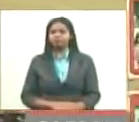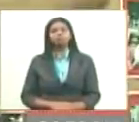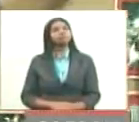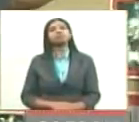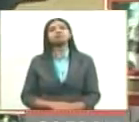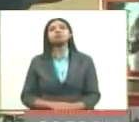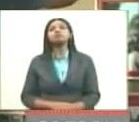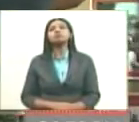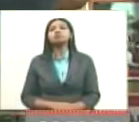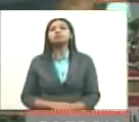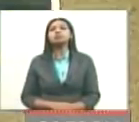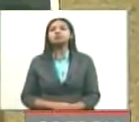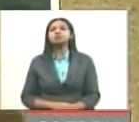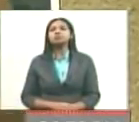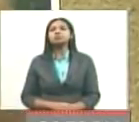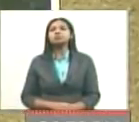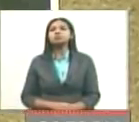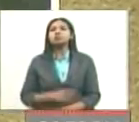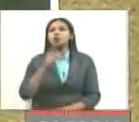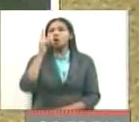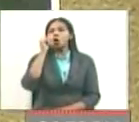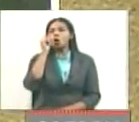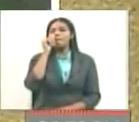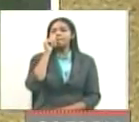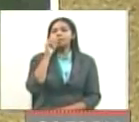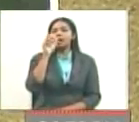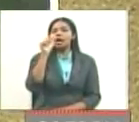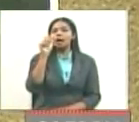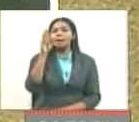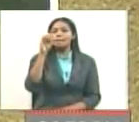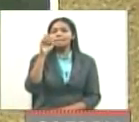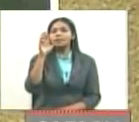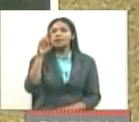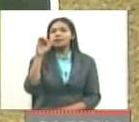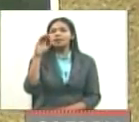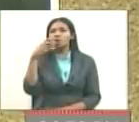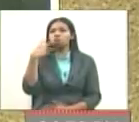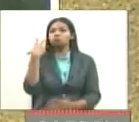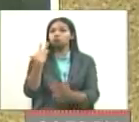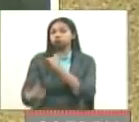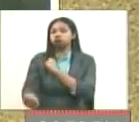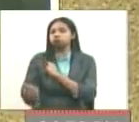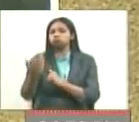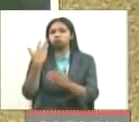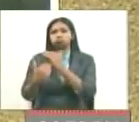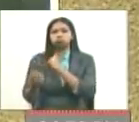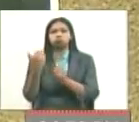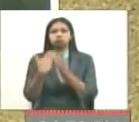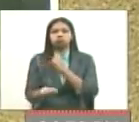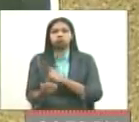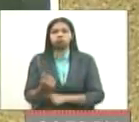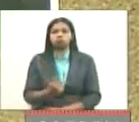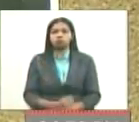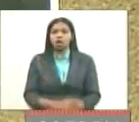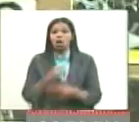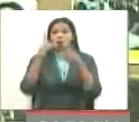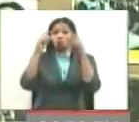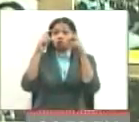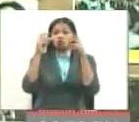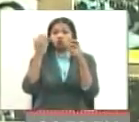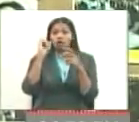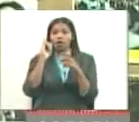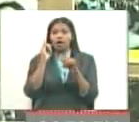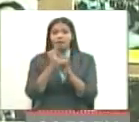Mira, aquí está, ¿ves? Américo Desgracia, ¿ves? Huyendo, corriendo. Y estos son fotos que todavía